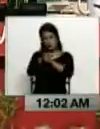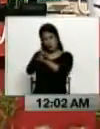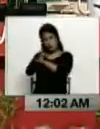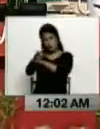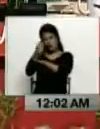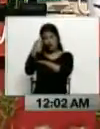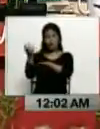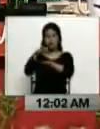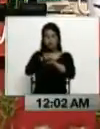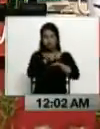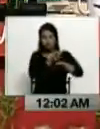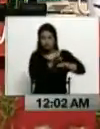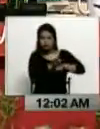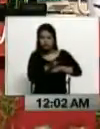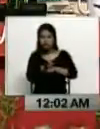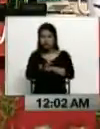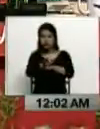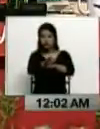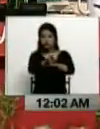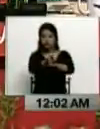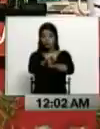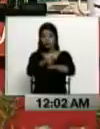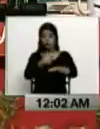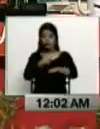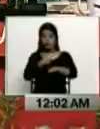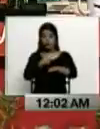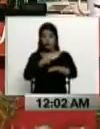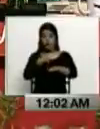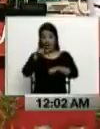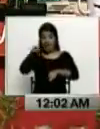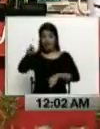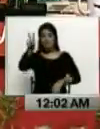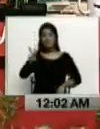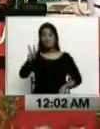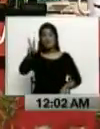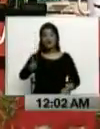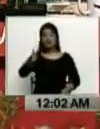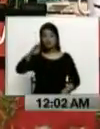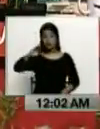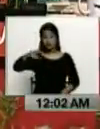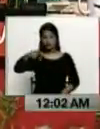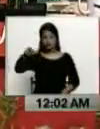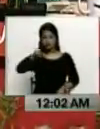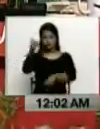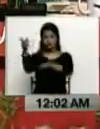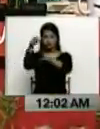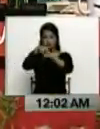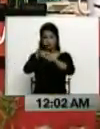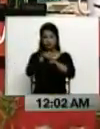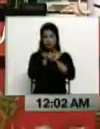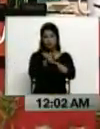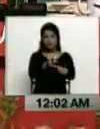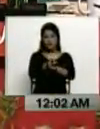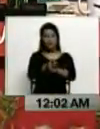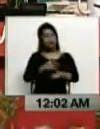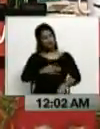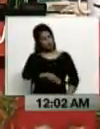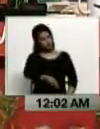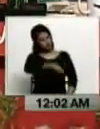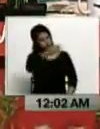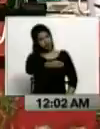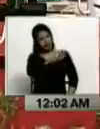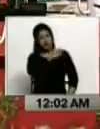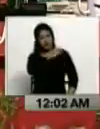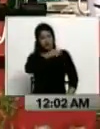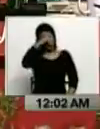en la en la en la Valle coche Mire yo le di la mano